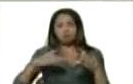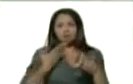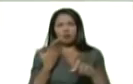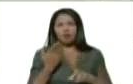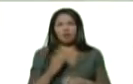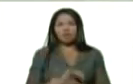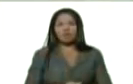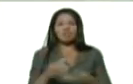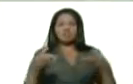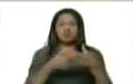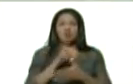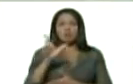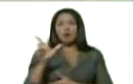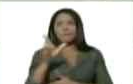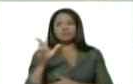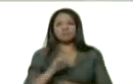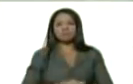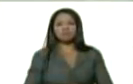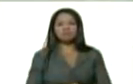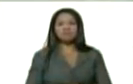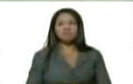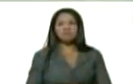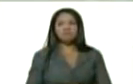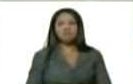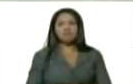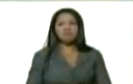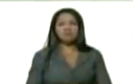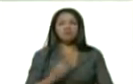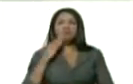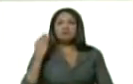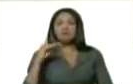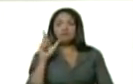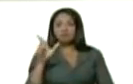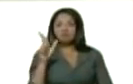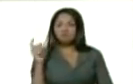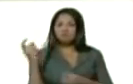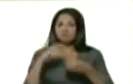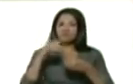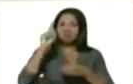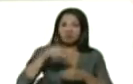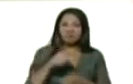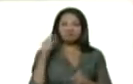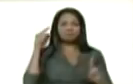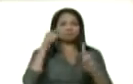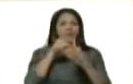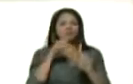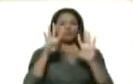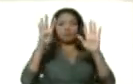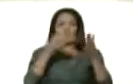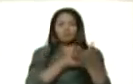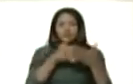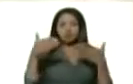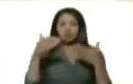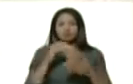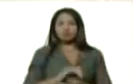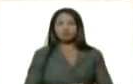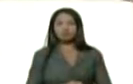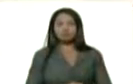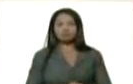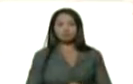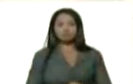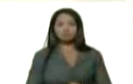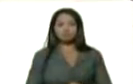Partido Socialista Unido de Venezuela y de la JPSUV, para llegar a la meta de 9 millones